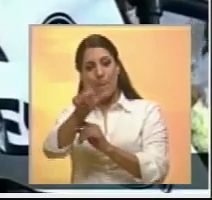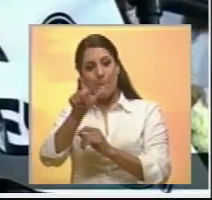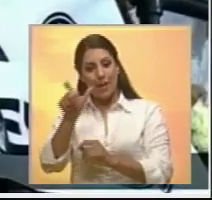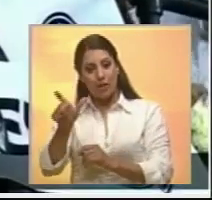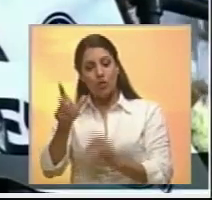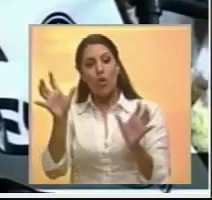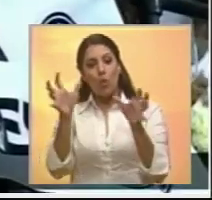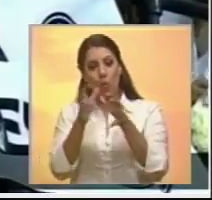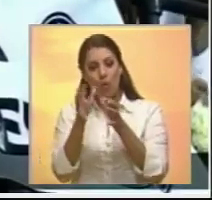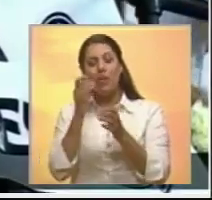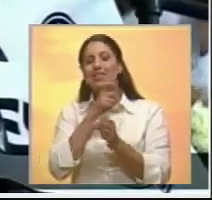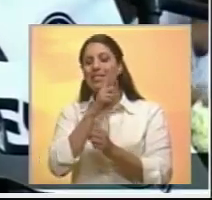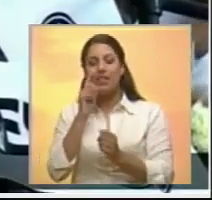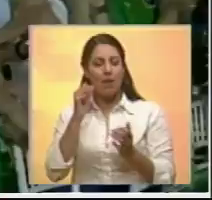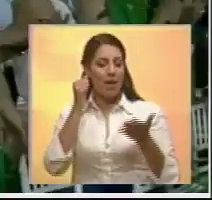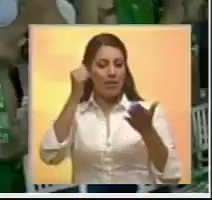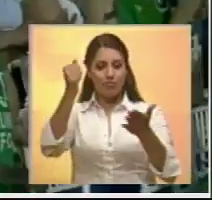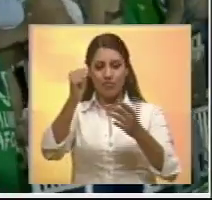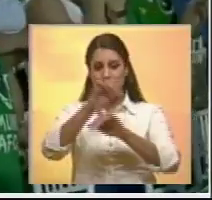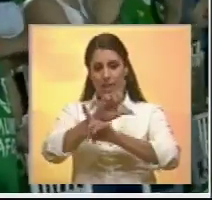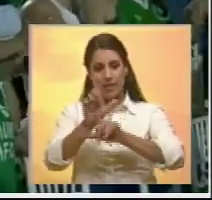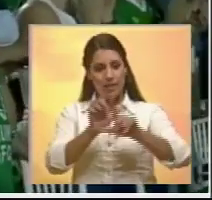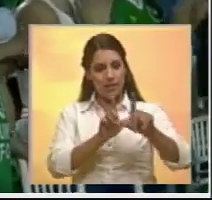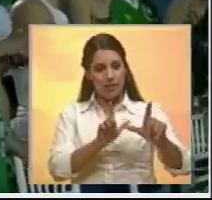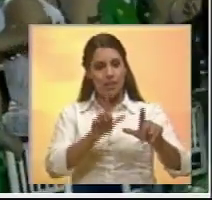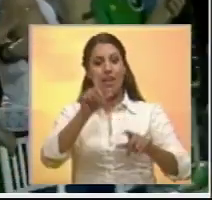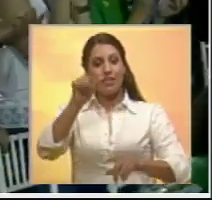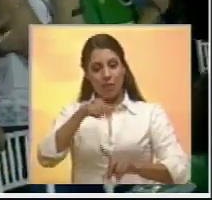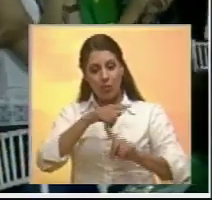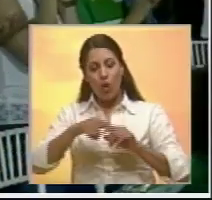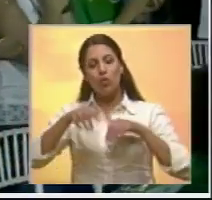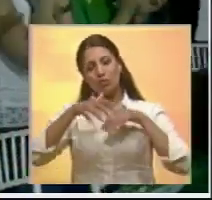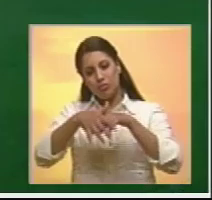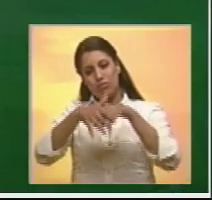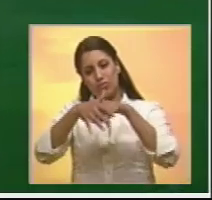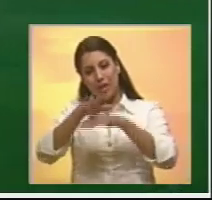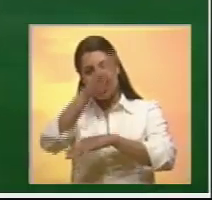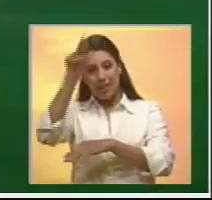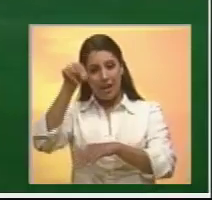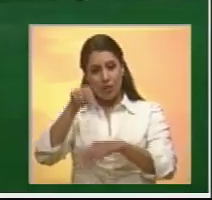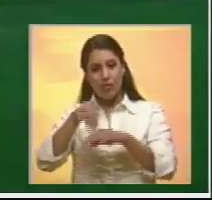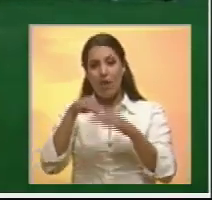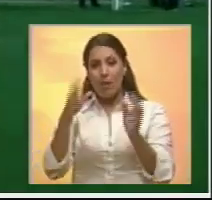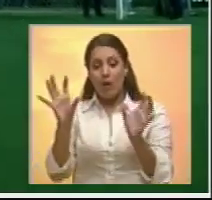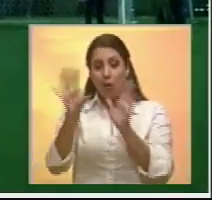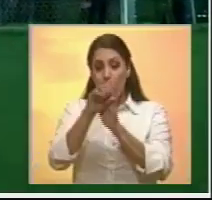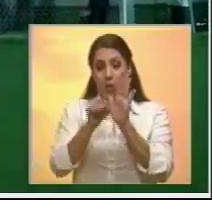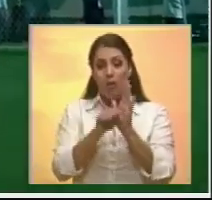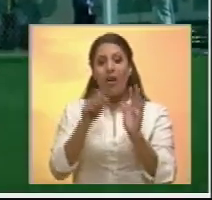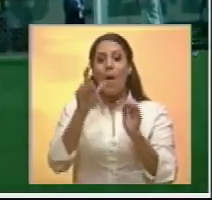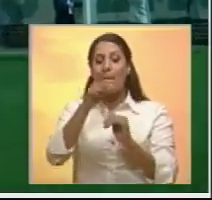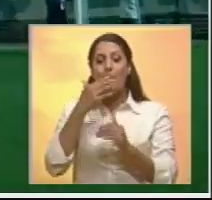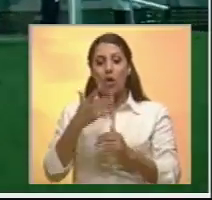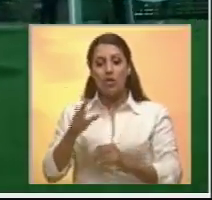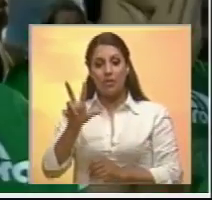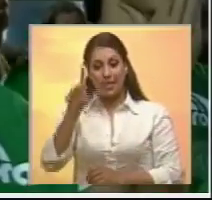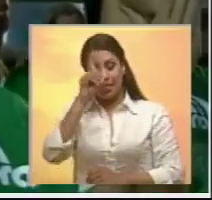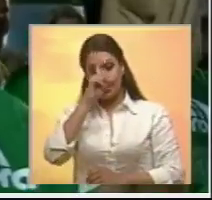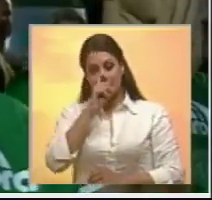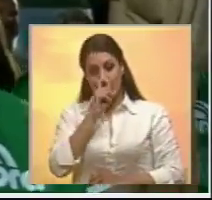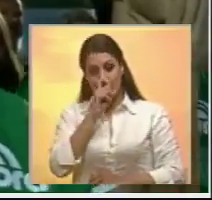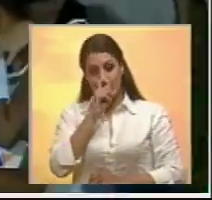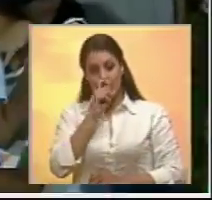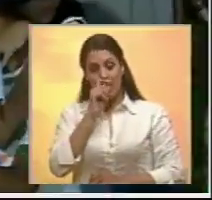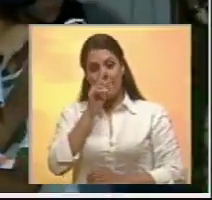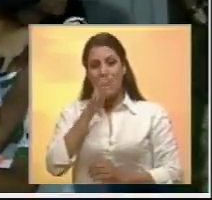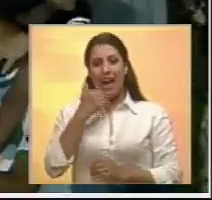que el chapecoense sea declarado campeón. Hay también una movilización nacional para que este club no descienda en los próximos 3 años.